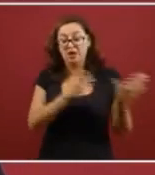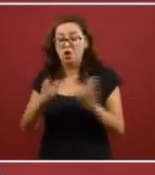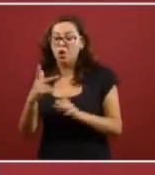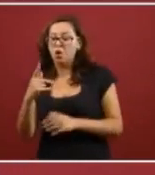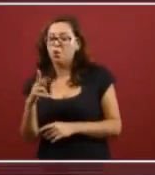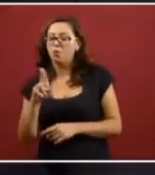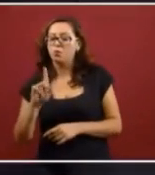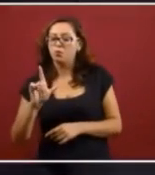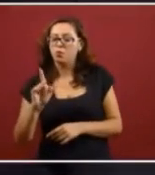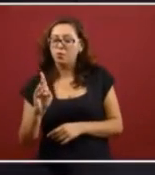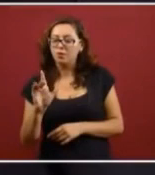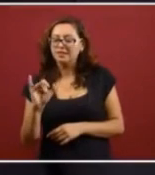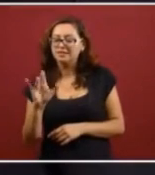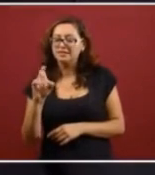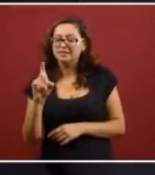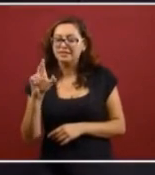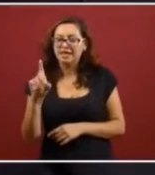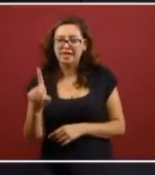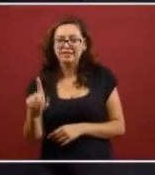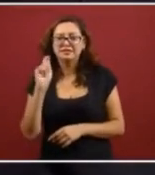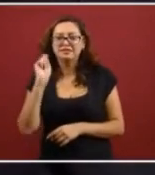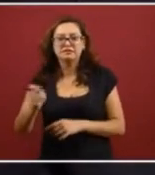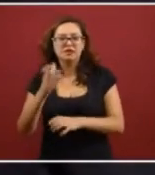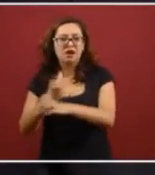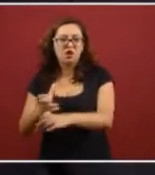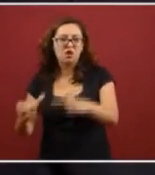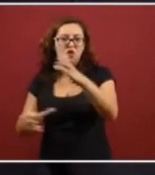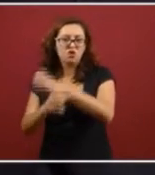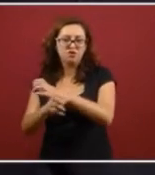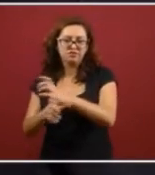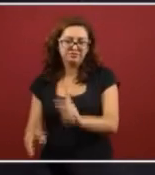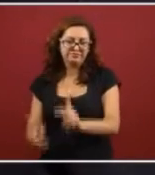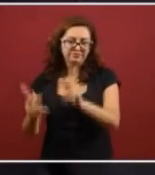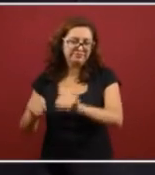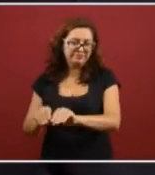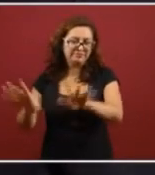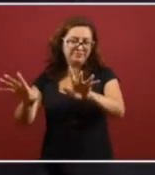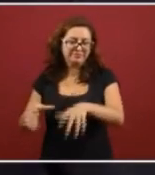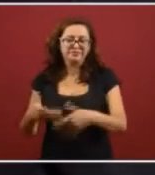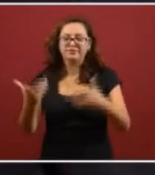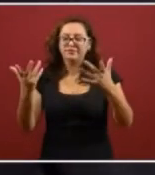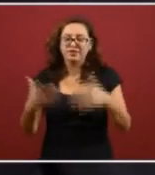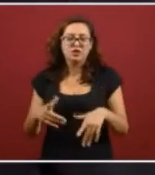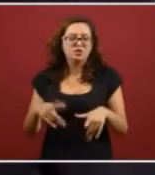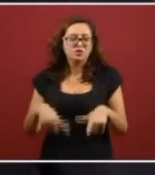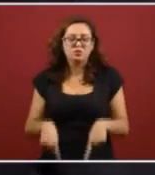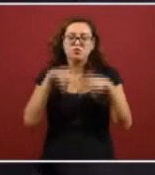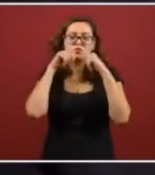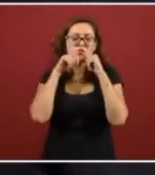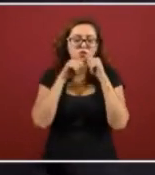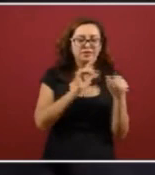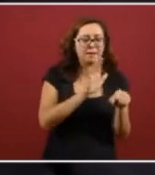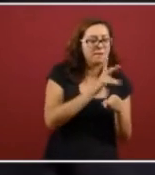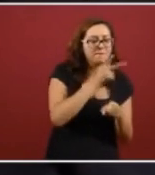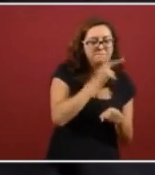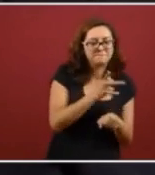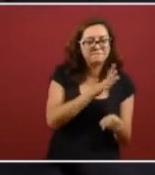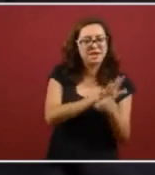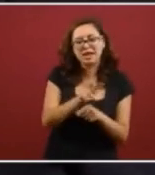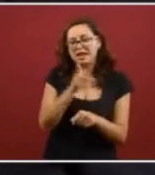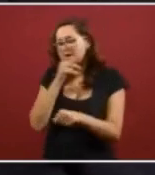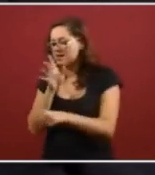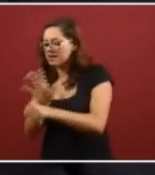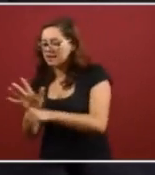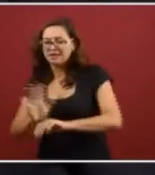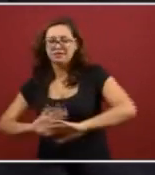And publicity had more to do with productos. Products. Bueno, well, propaganda, actually, publicidad. No quiero either